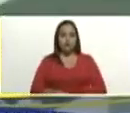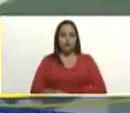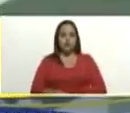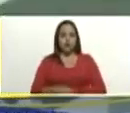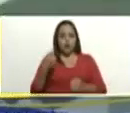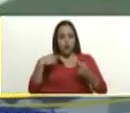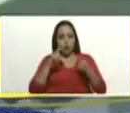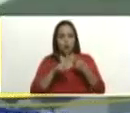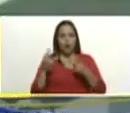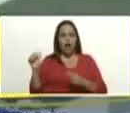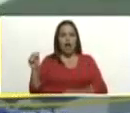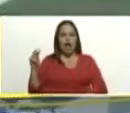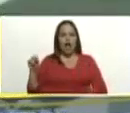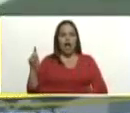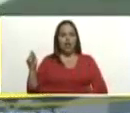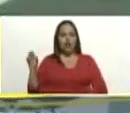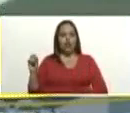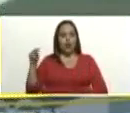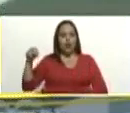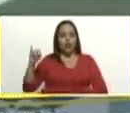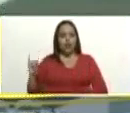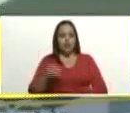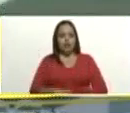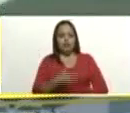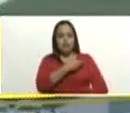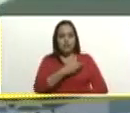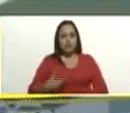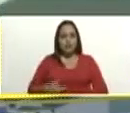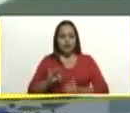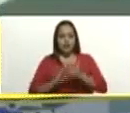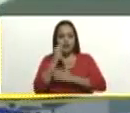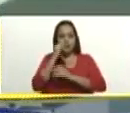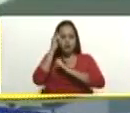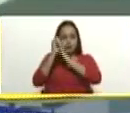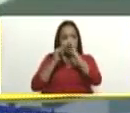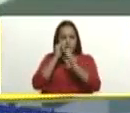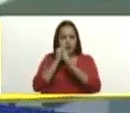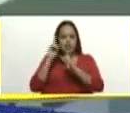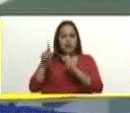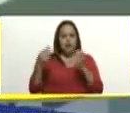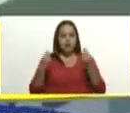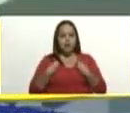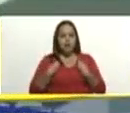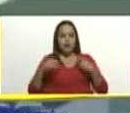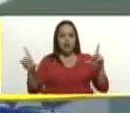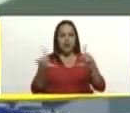Anthony Gómez, presidente de la Fundación Villa del Cine y de Vive TV.